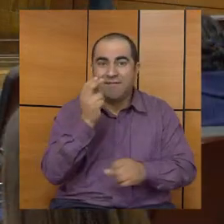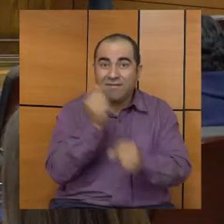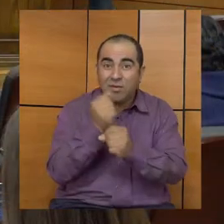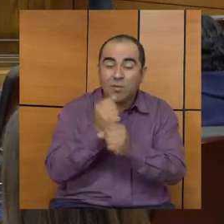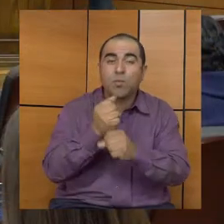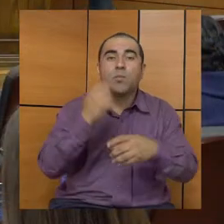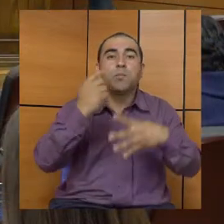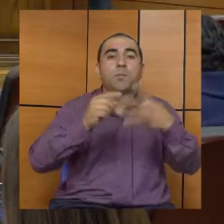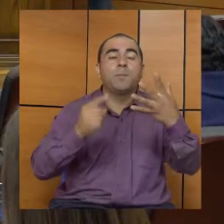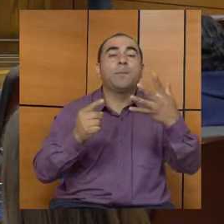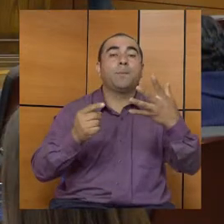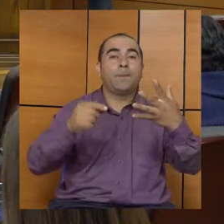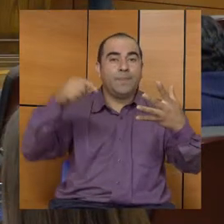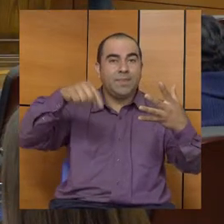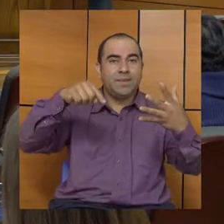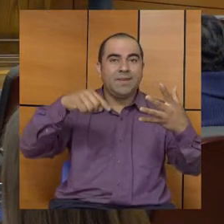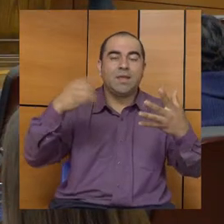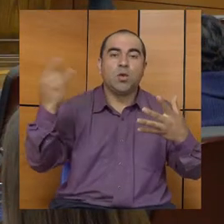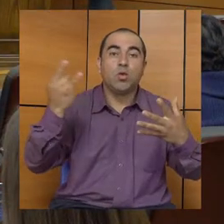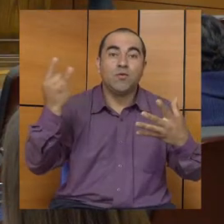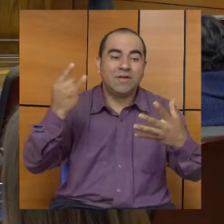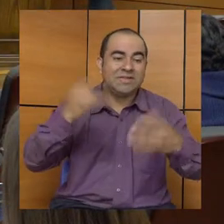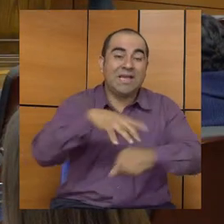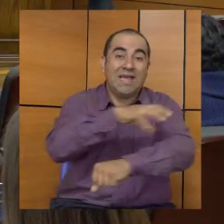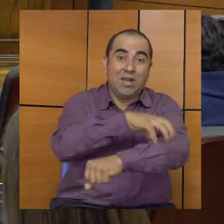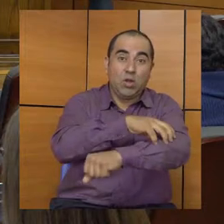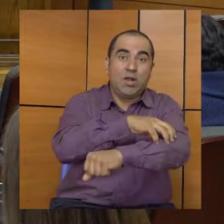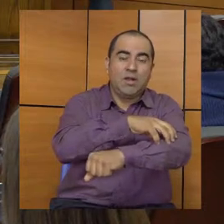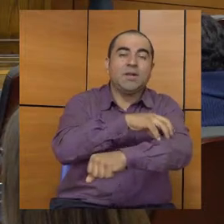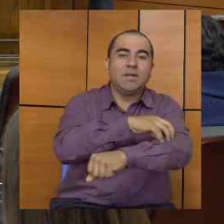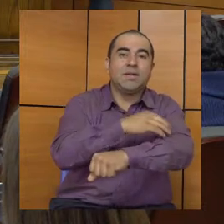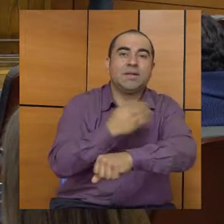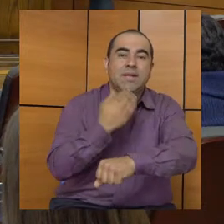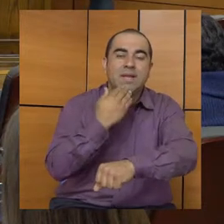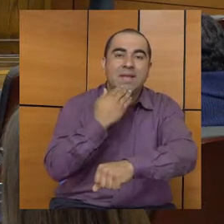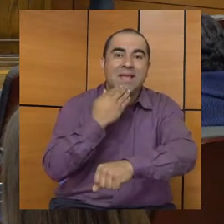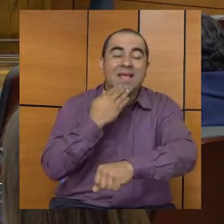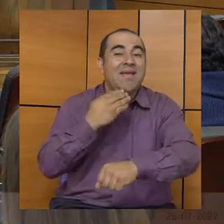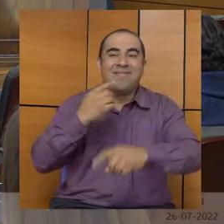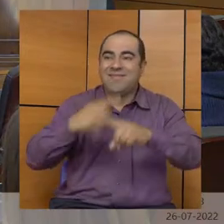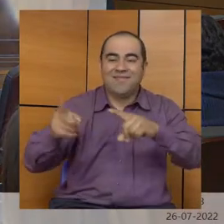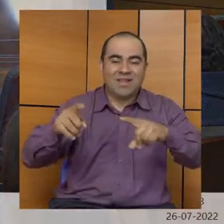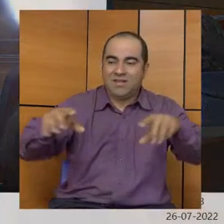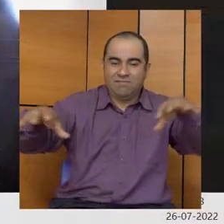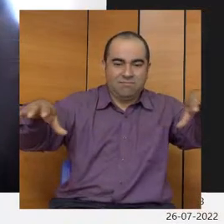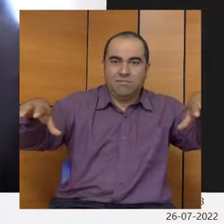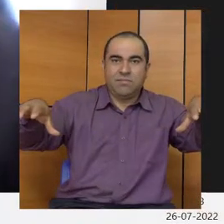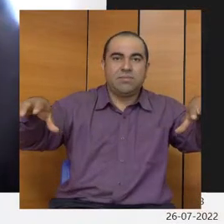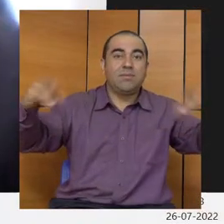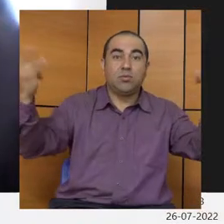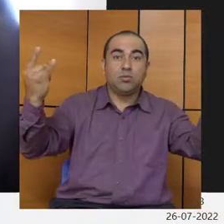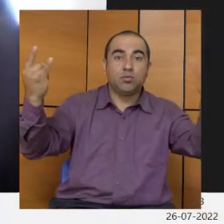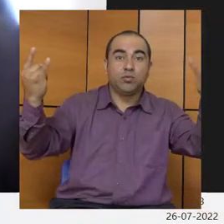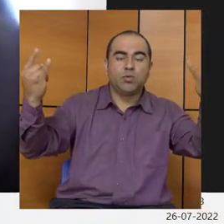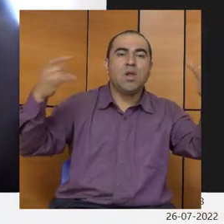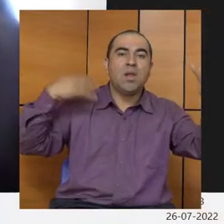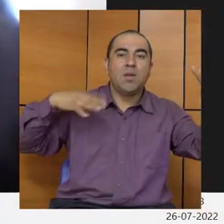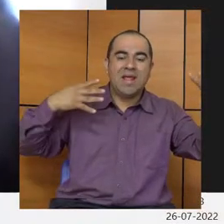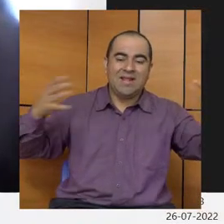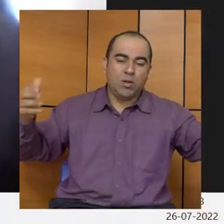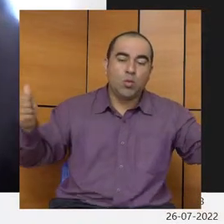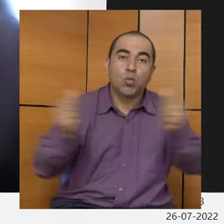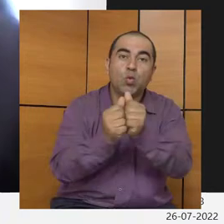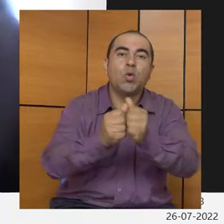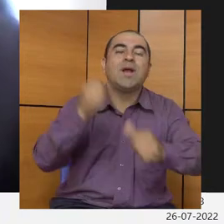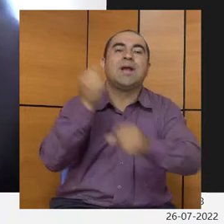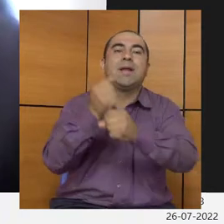Y lo otro, que somos universidades regionales en zonas geográficas distintas, pero que hoy día la tecnología nos permite unirnos y trabajar